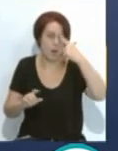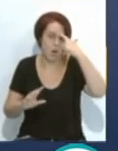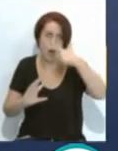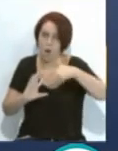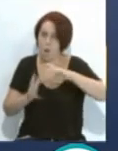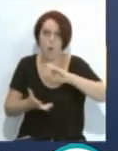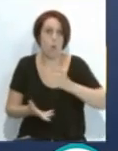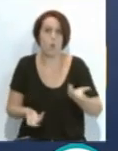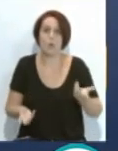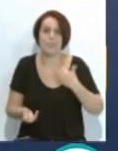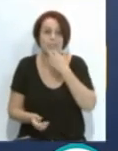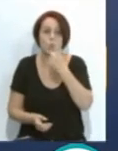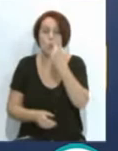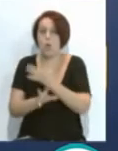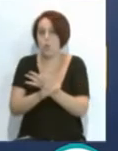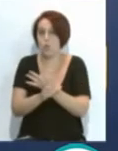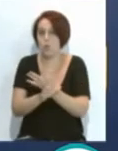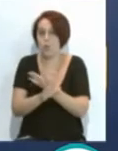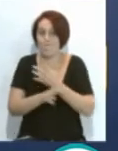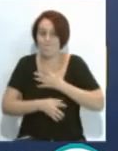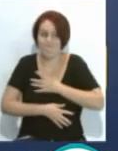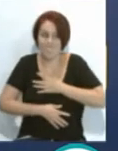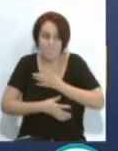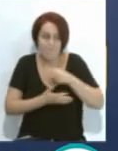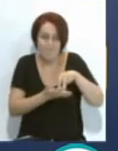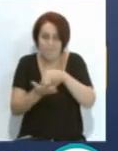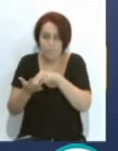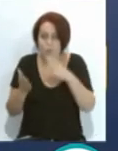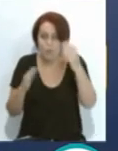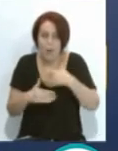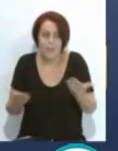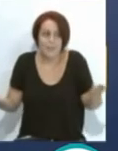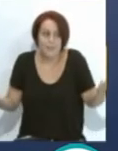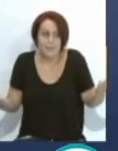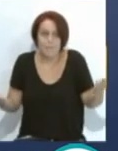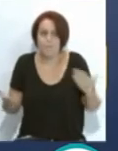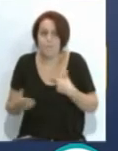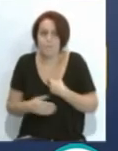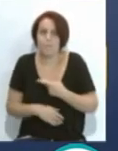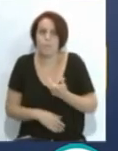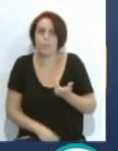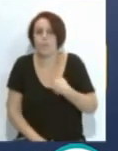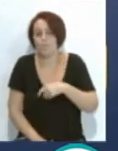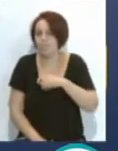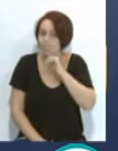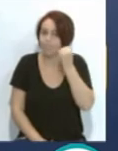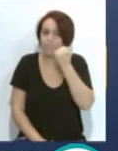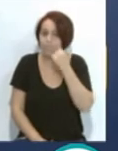y si un jugador no tiene acomodo como siempre lo ha tenido, obviamente pone más pegas para salir. Bueno, se ha